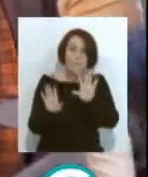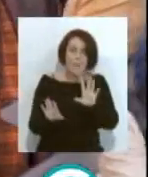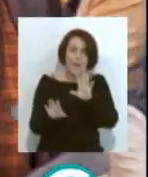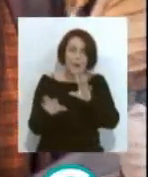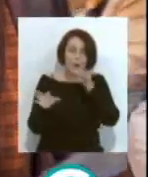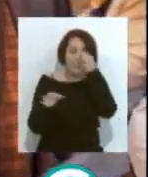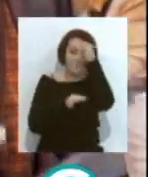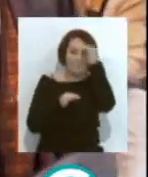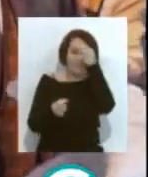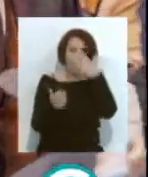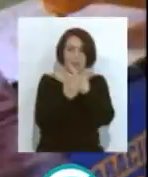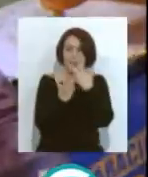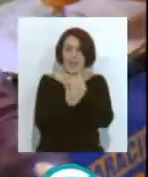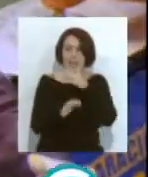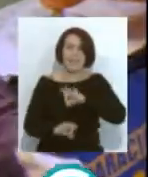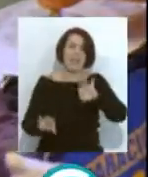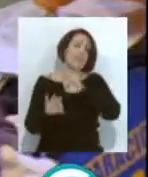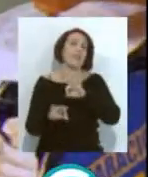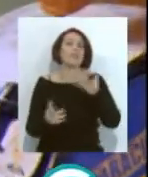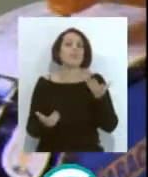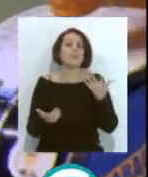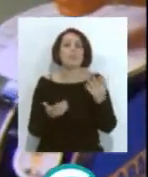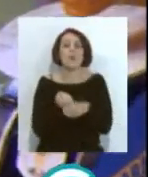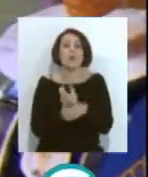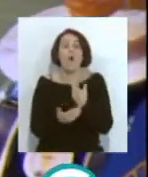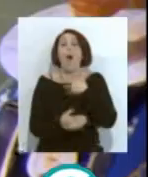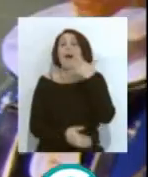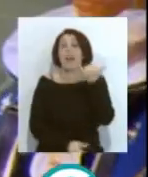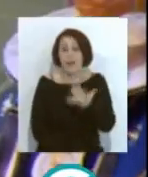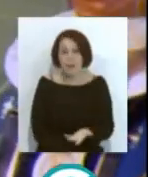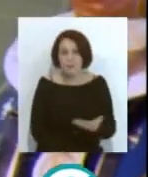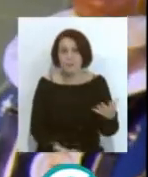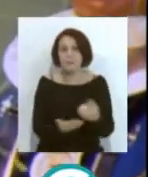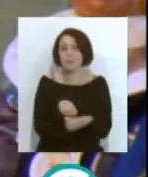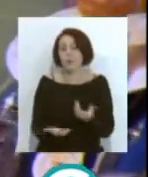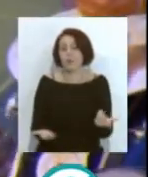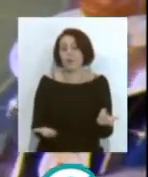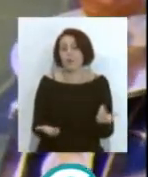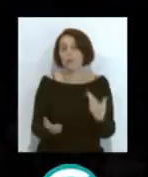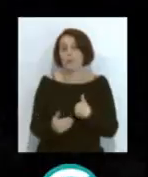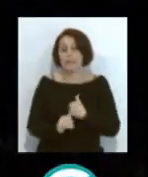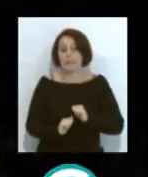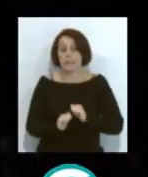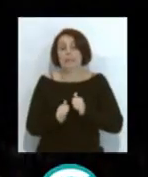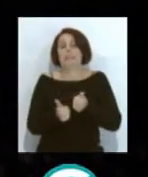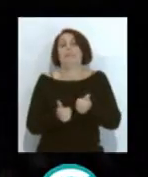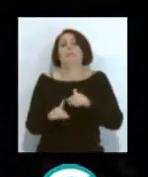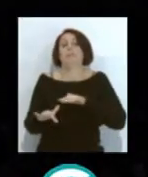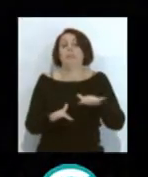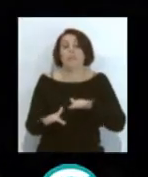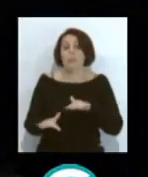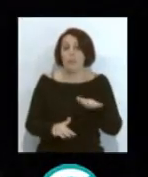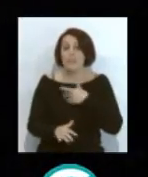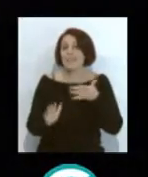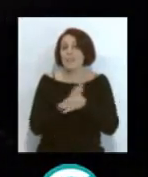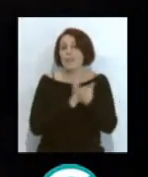demasiado. Bueno, todo lo que sea, ojalá, ¿no? Todo lo que sea arrancar y movimiento será señal